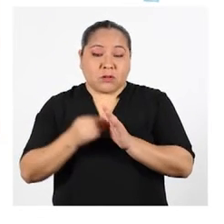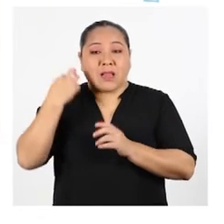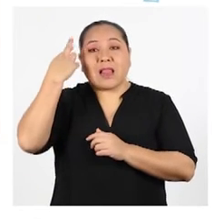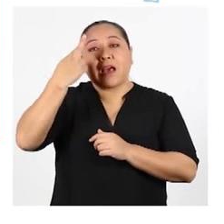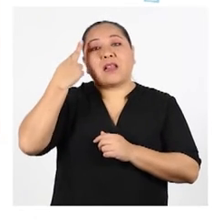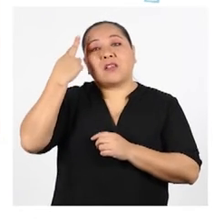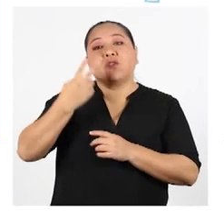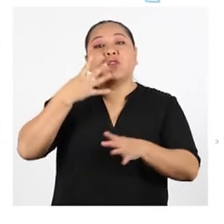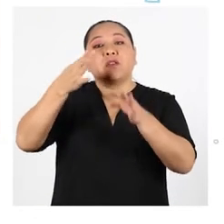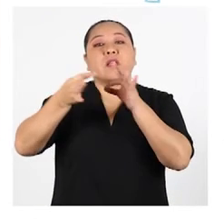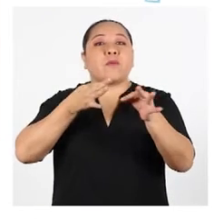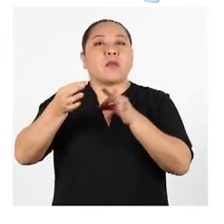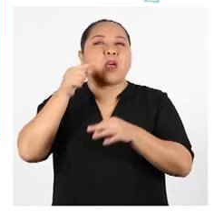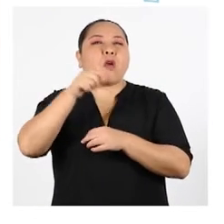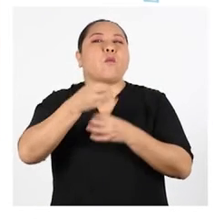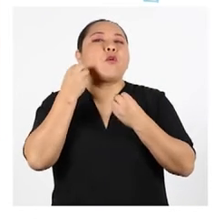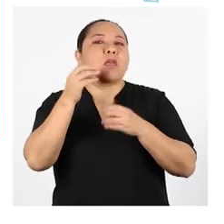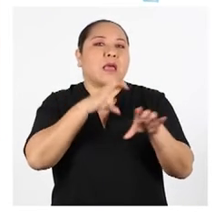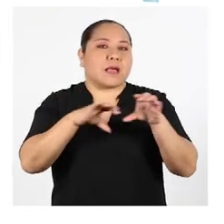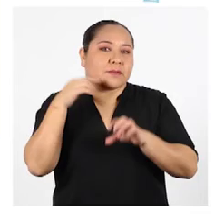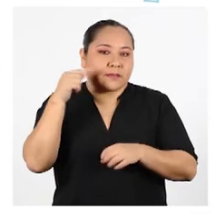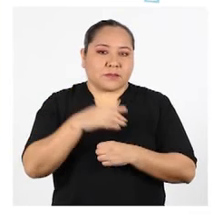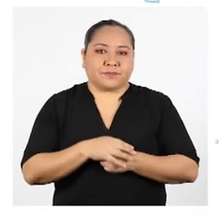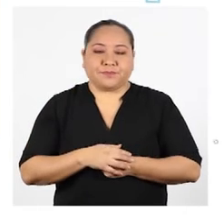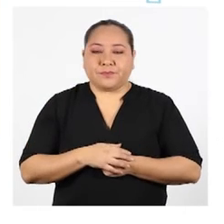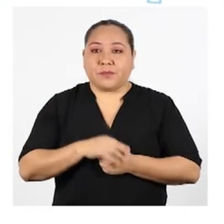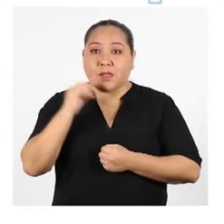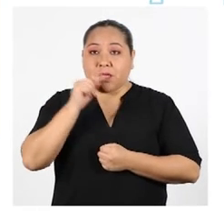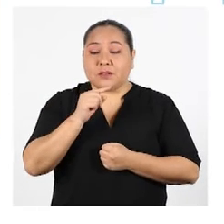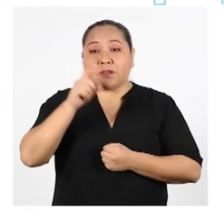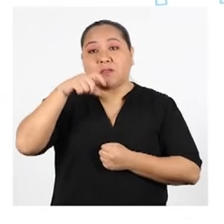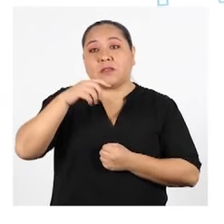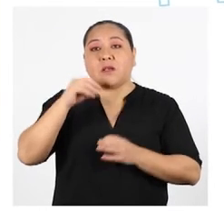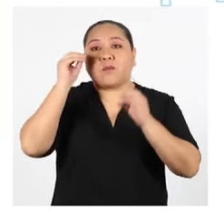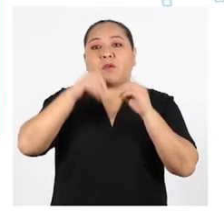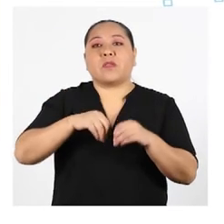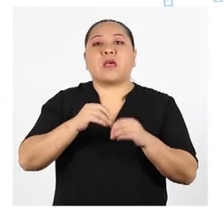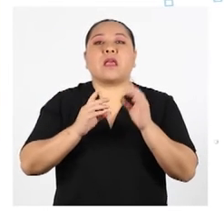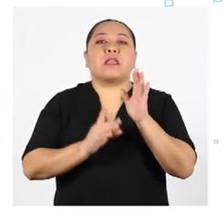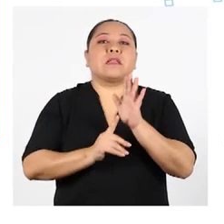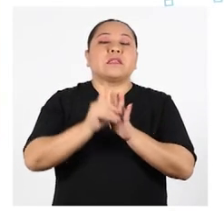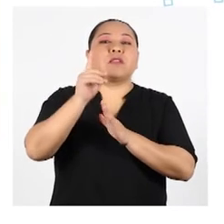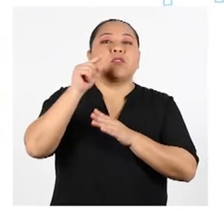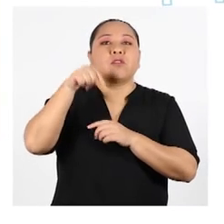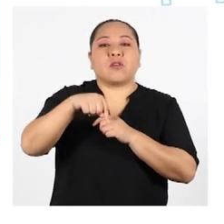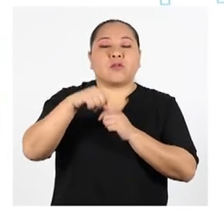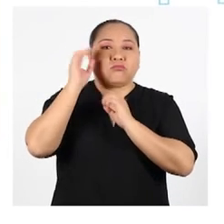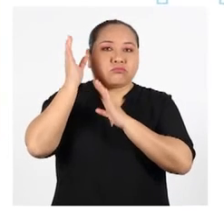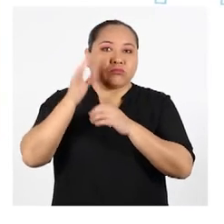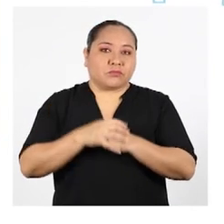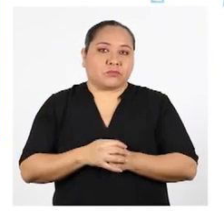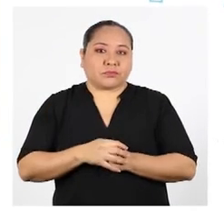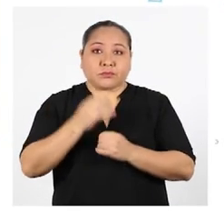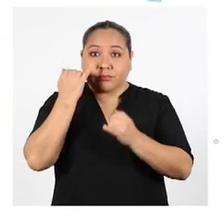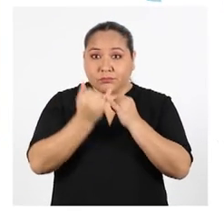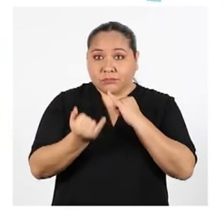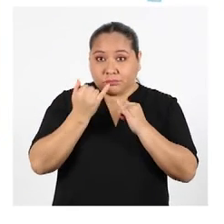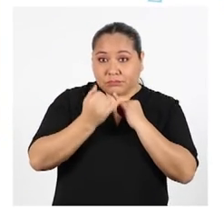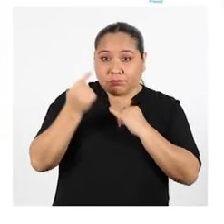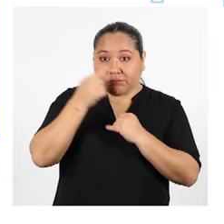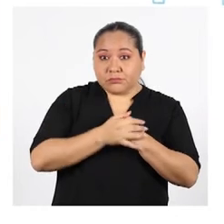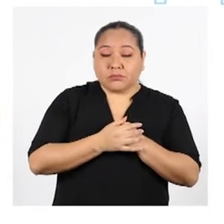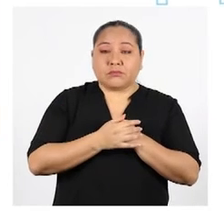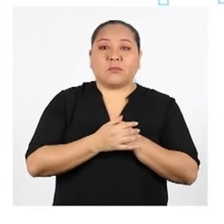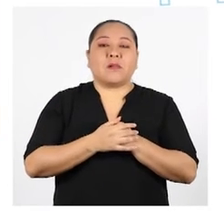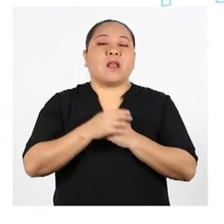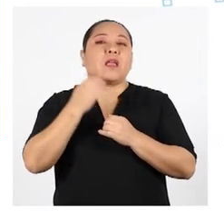y las razones por las que éstas se deben realizar. Esto se debe mencionar en el desarrollo del discurso. Y